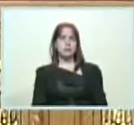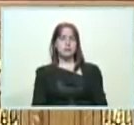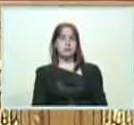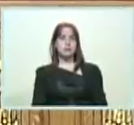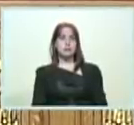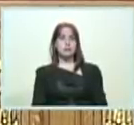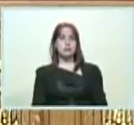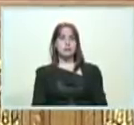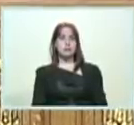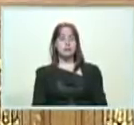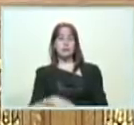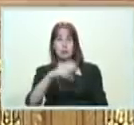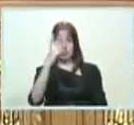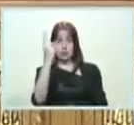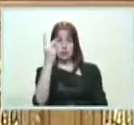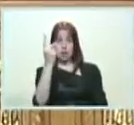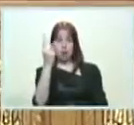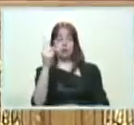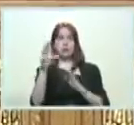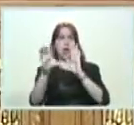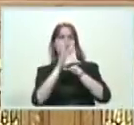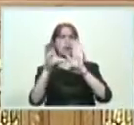Y la segunda constituyente